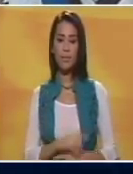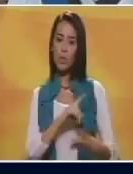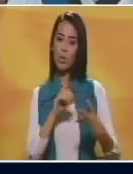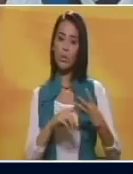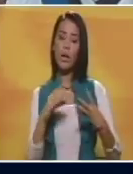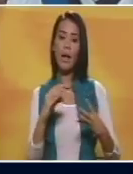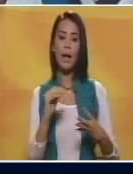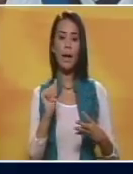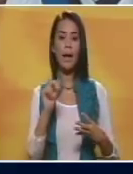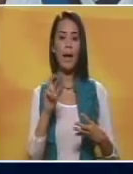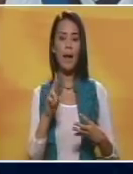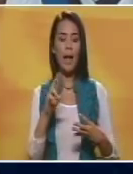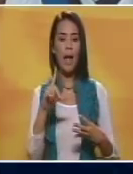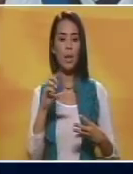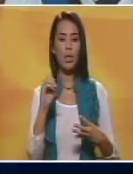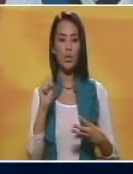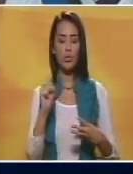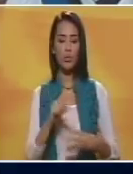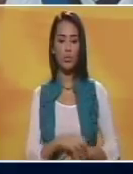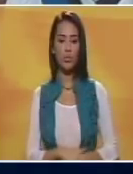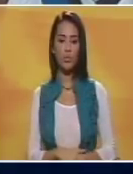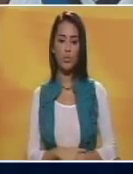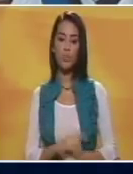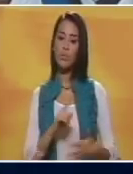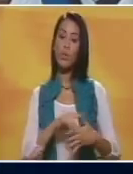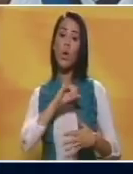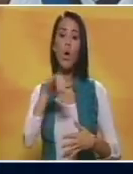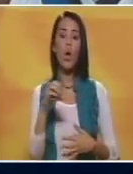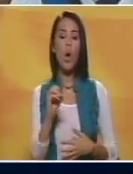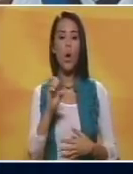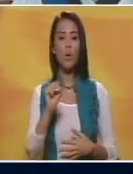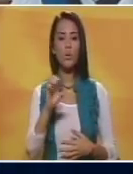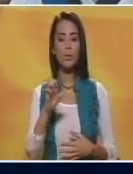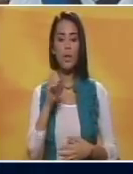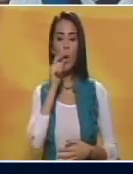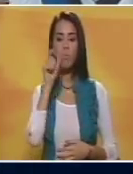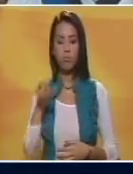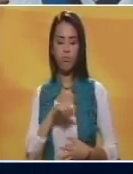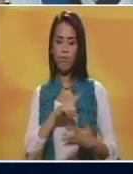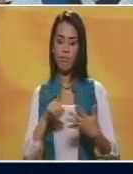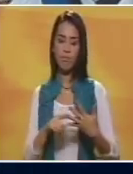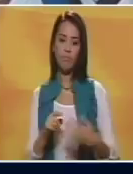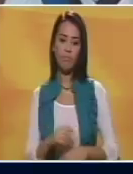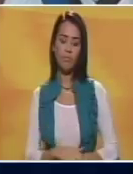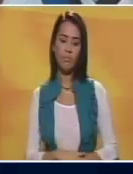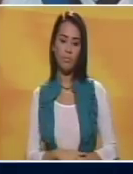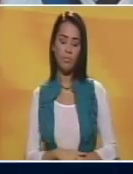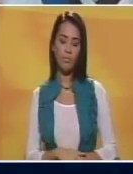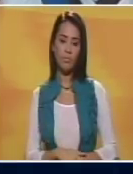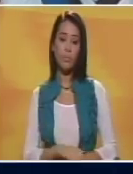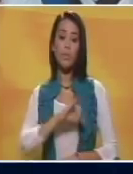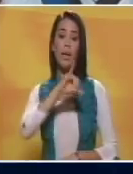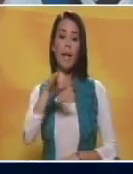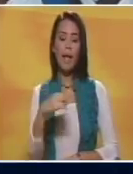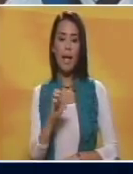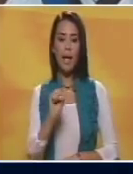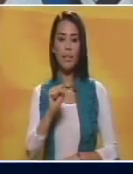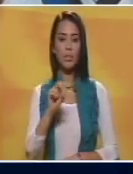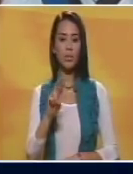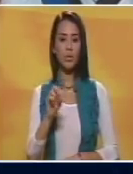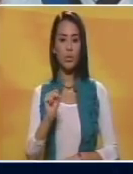Carlos Alberto Idriago Rodríguez, operador, José Alexander Ugas Guevara, operador, Jesús